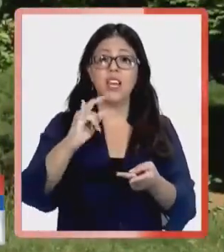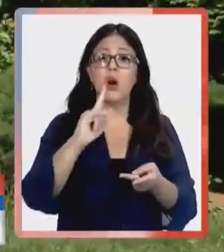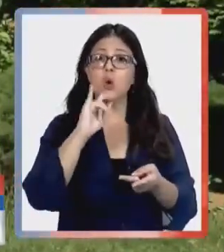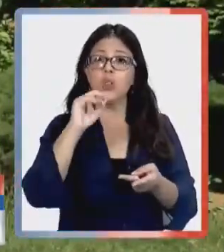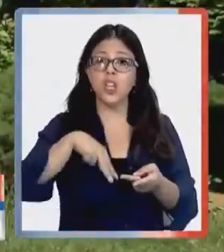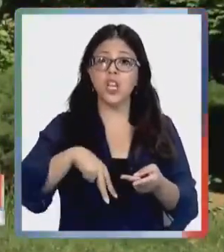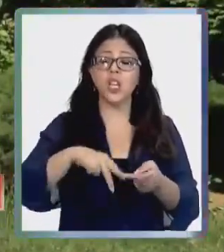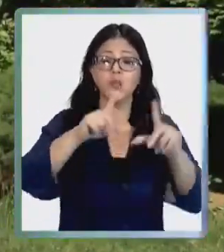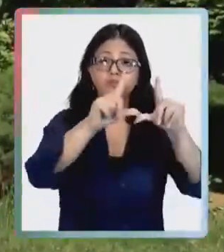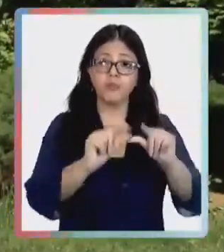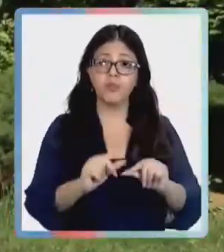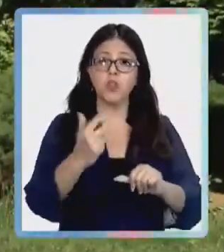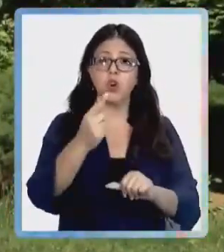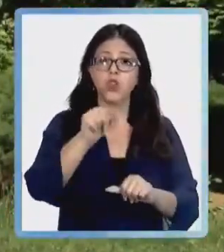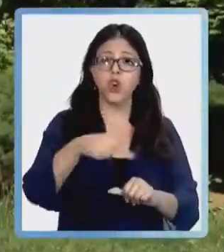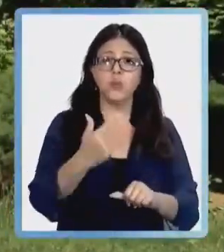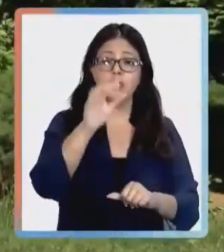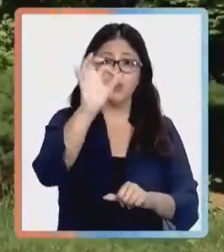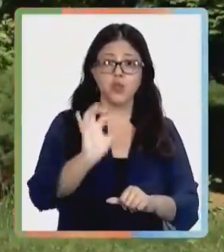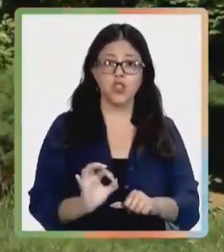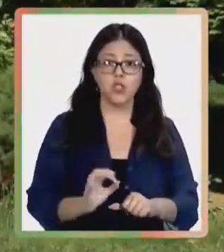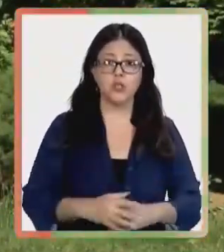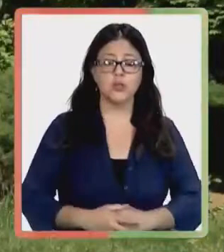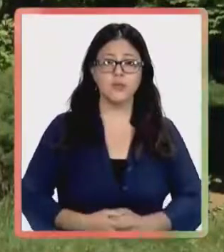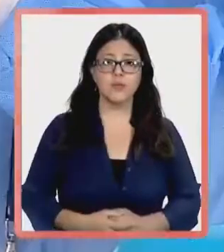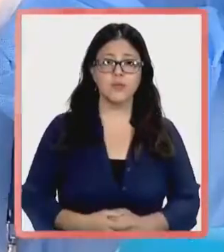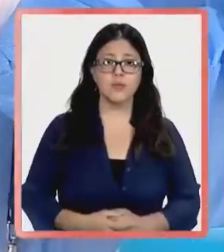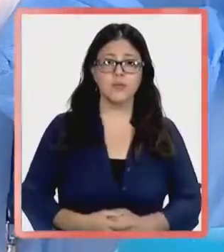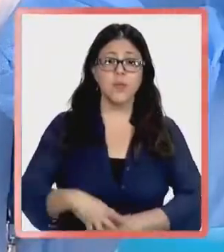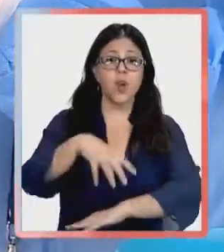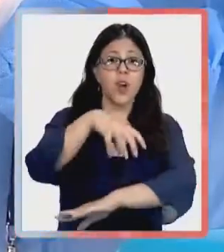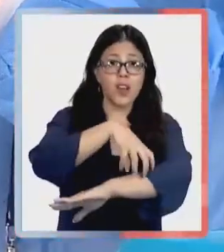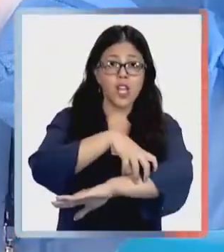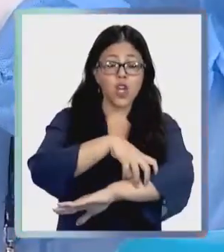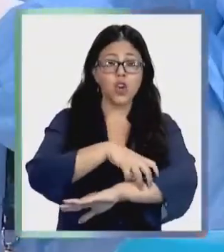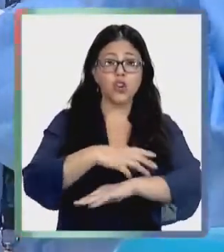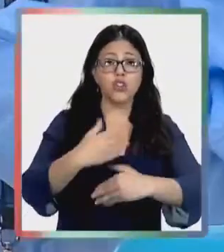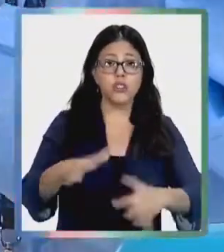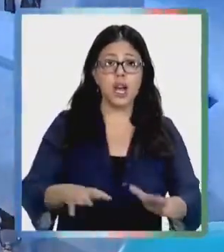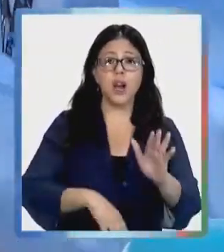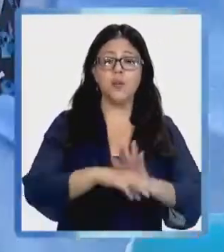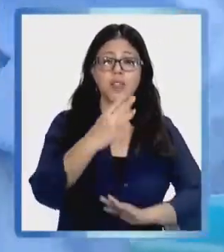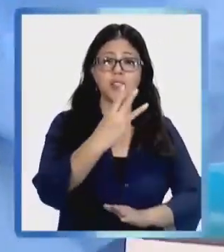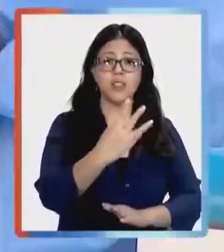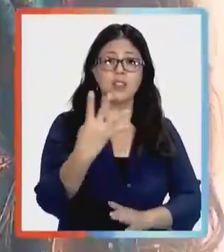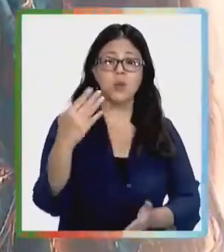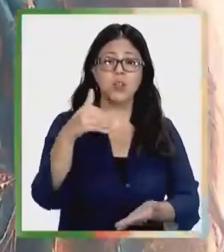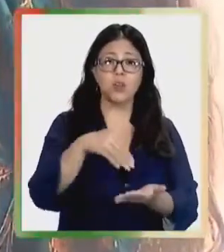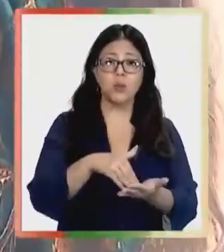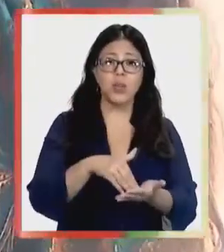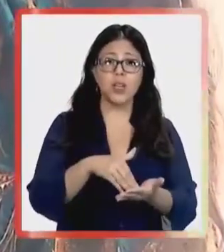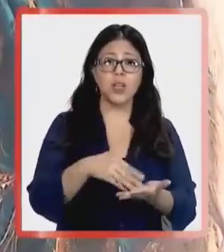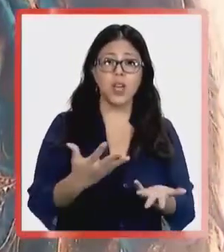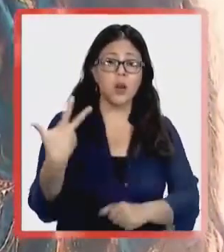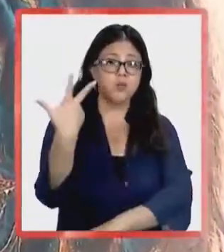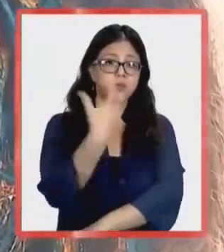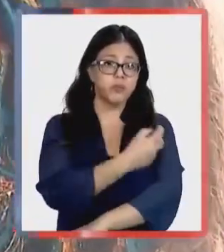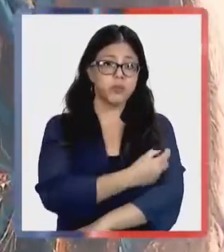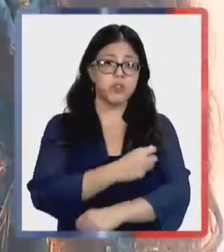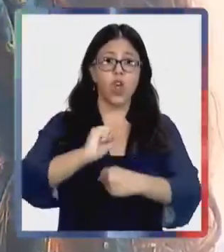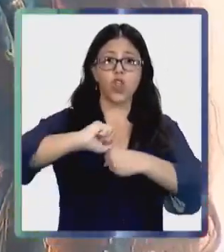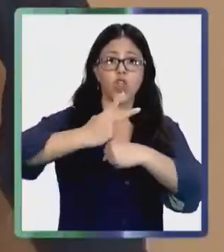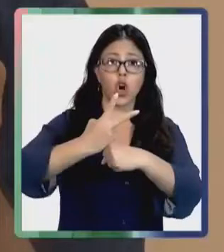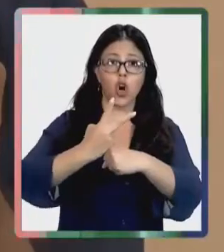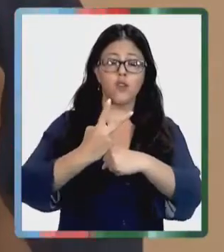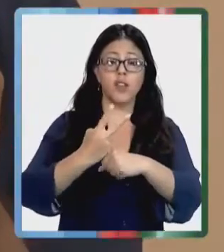en Cautín la disminución alcanzó un 8.7%. En la región se han aplicado más de 34.000 dosis de la